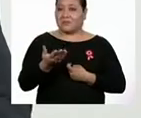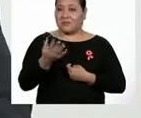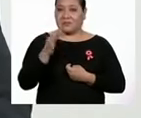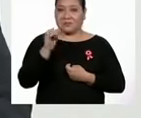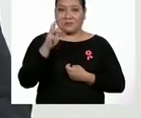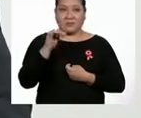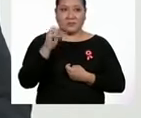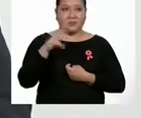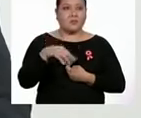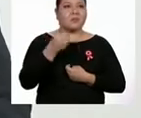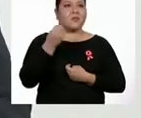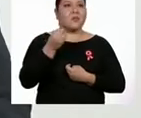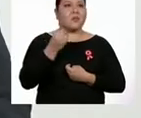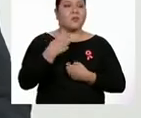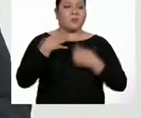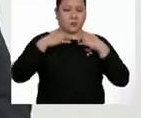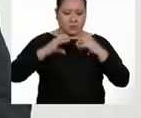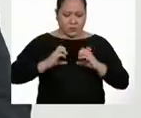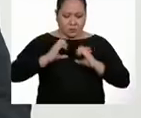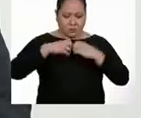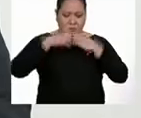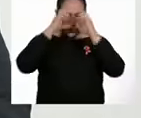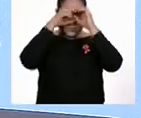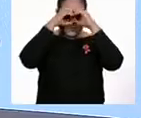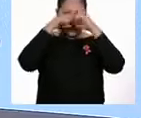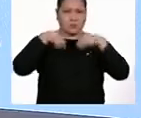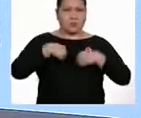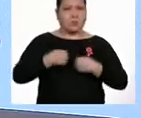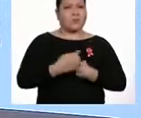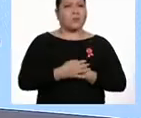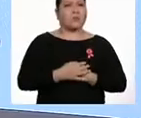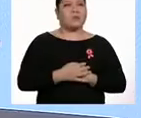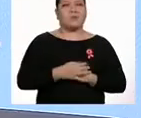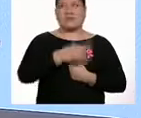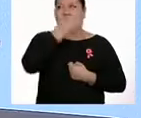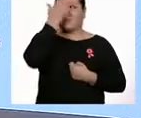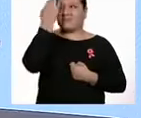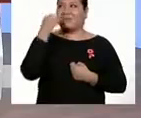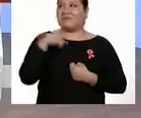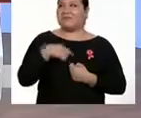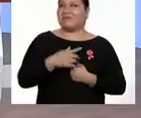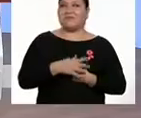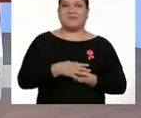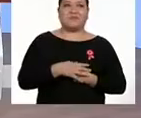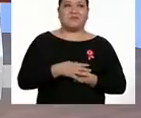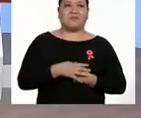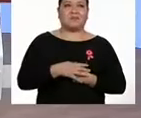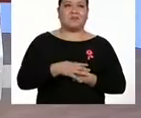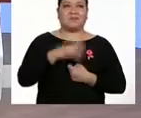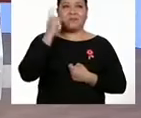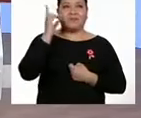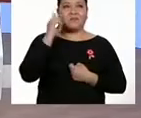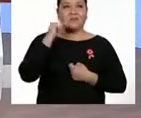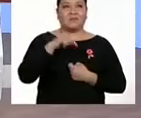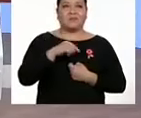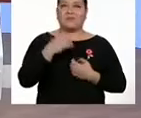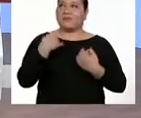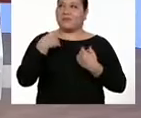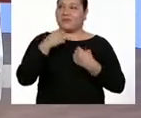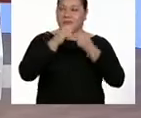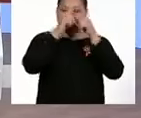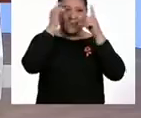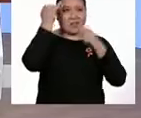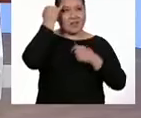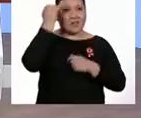Yaremis, ¿por qué tienes unos binoculares contigo? Me había olvidado de ellos. Profesora, tengo una gran